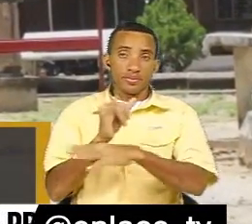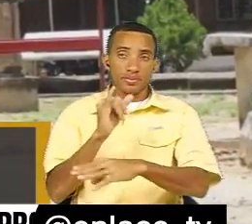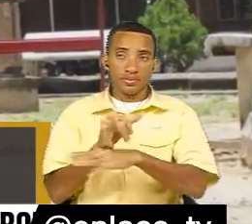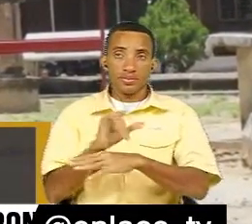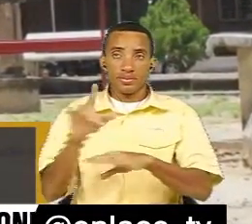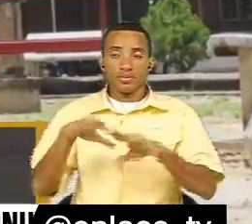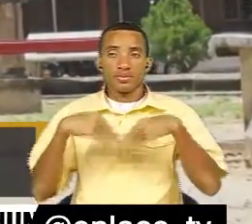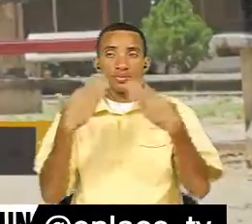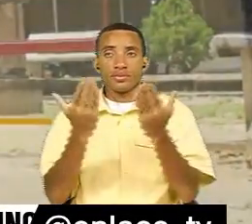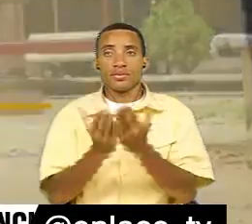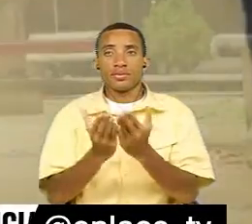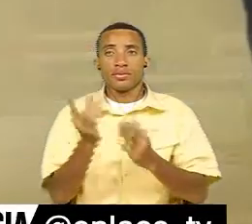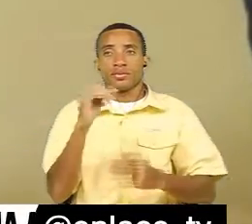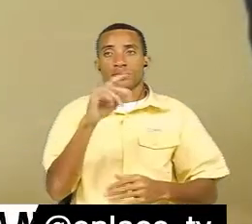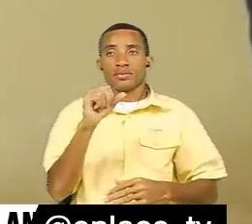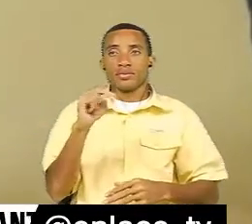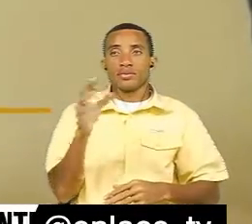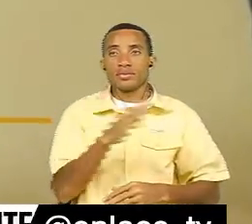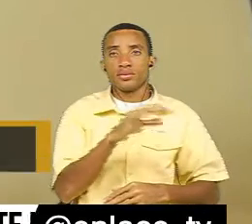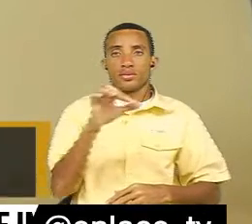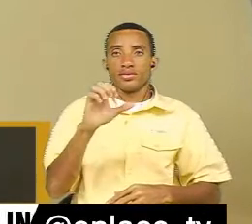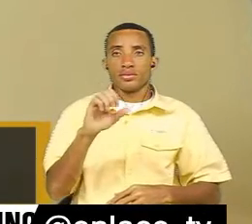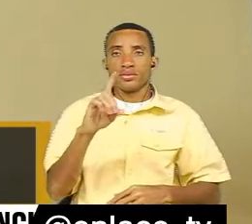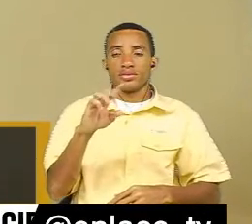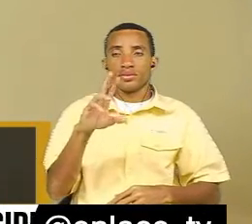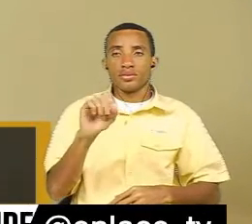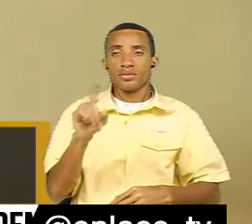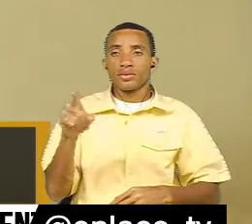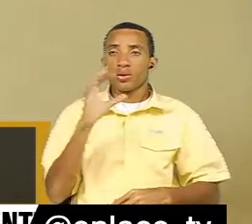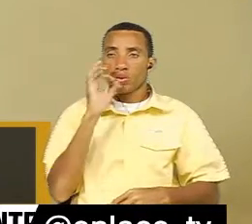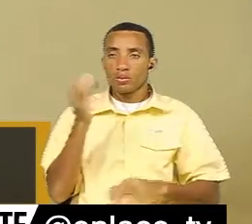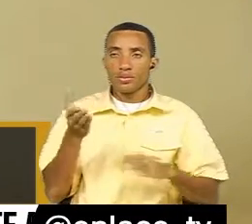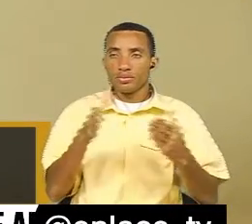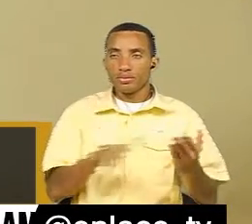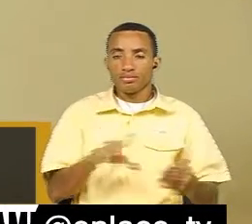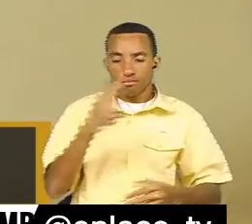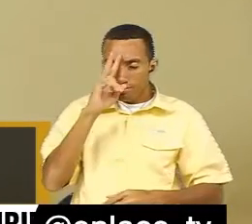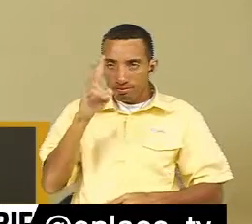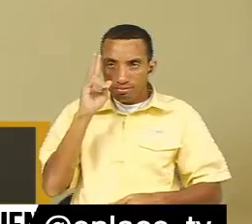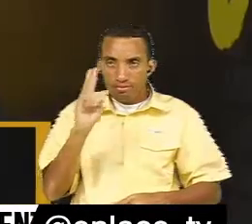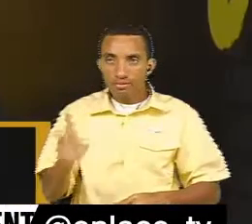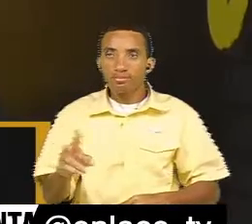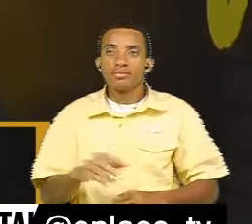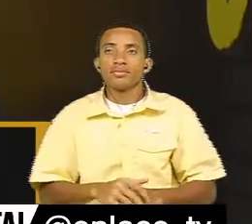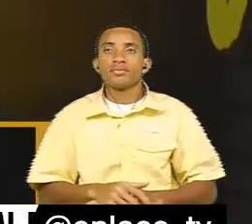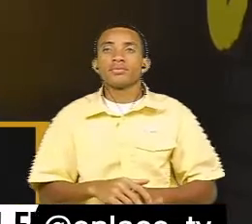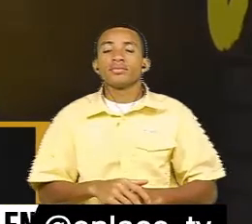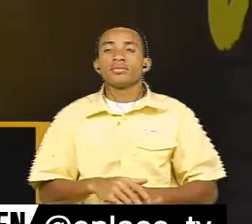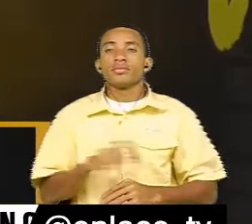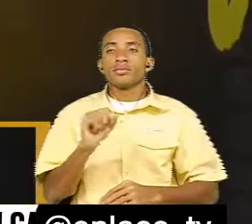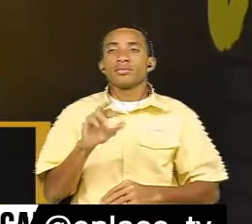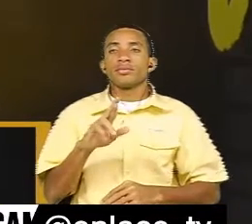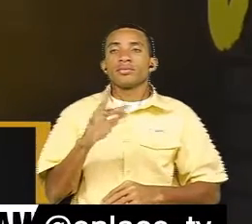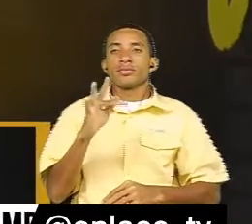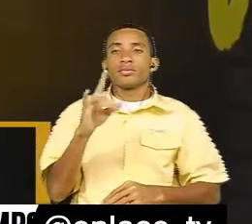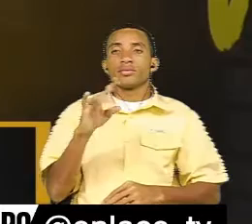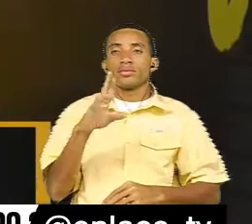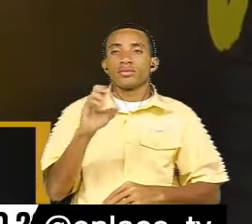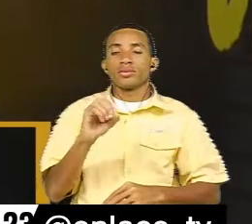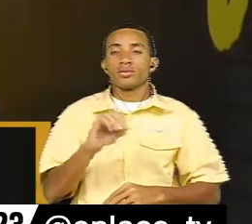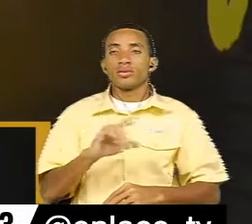del Seminario San Pedro Claver rinde homenaje a la memoria del Padre Garzón. Un homenaje póstumo al Padre Arturo Garzón Alfonso, quien